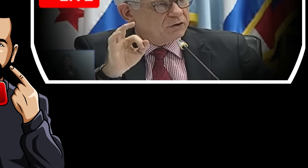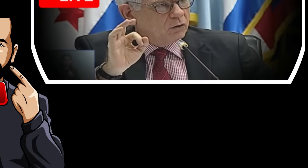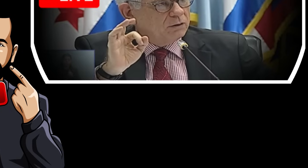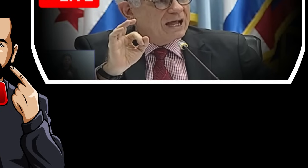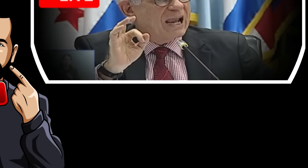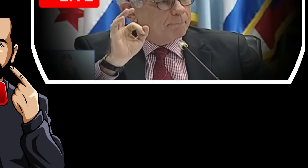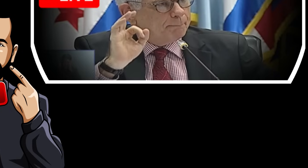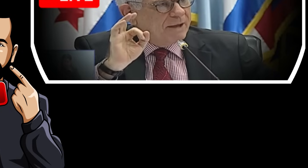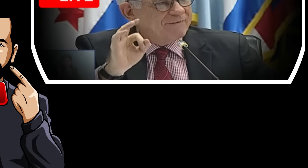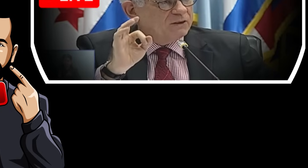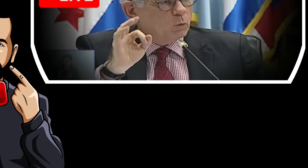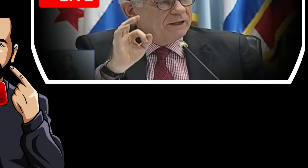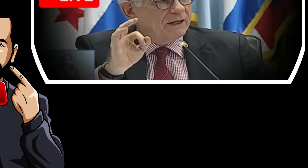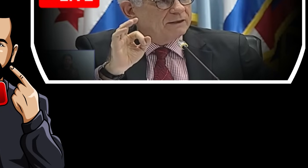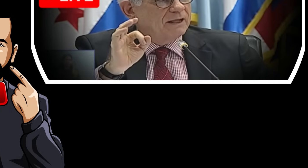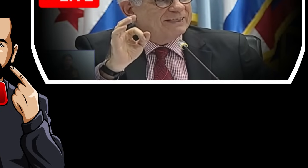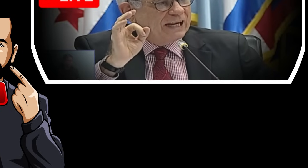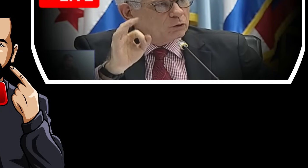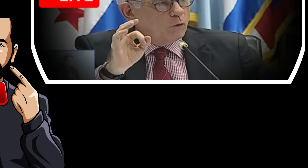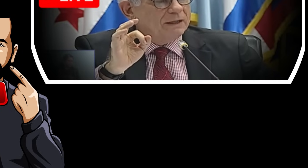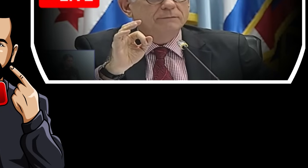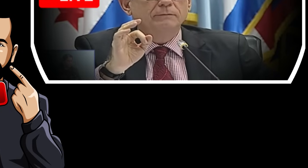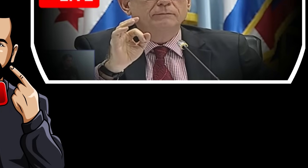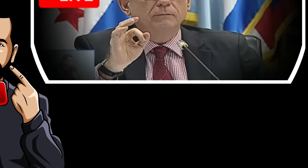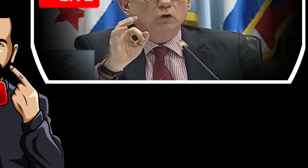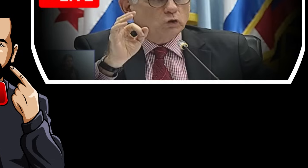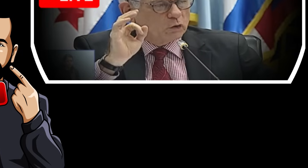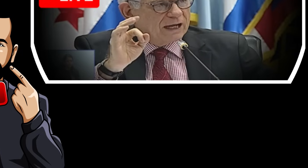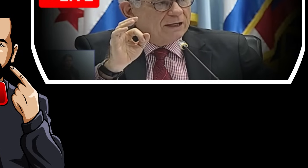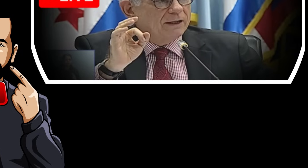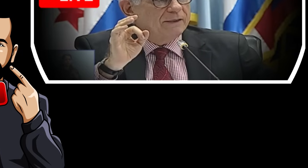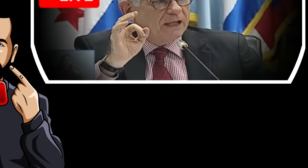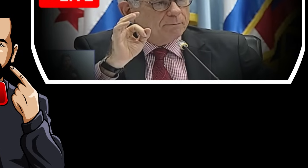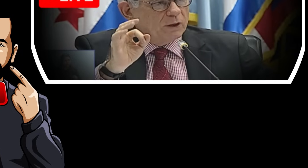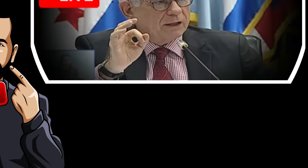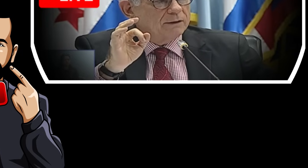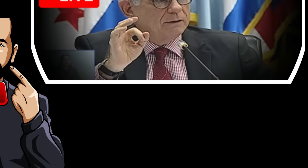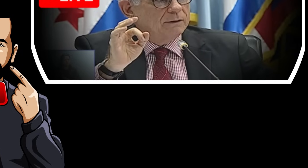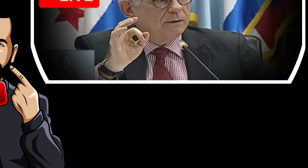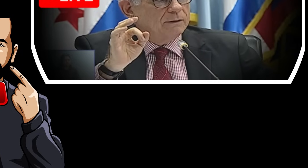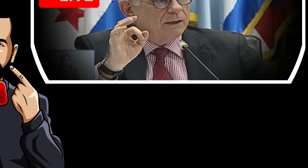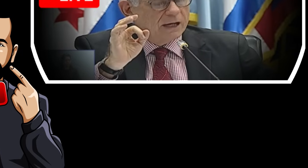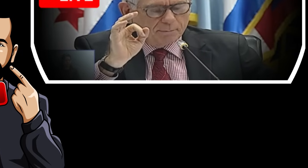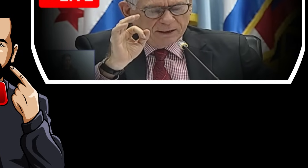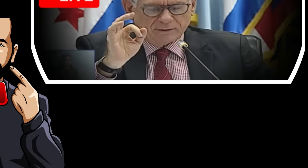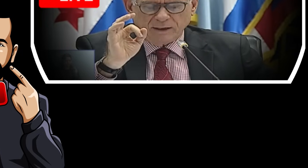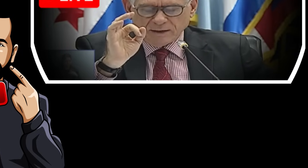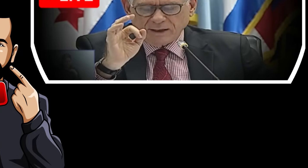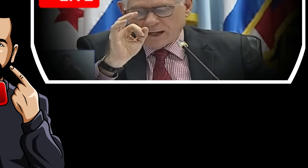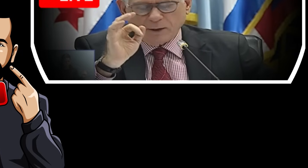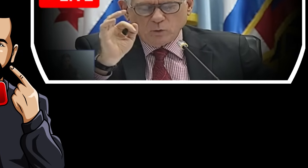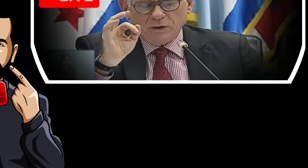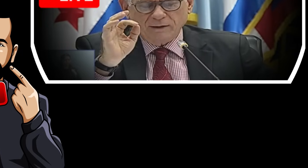dirección a la eventualidad de la toma total del poder en el país